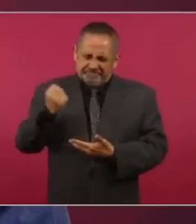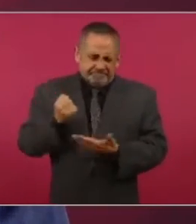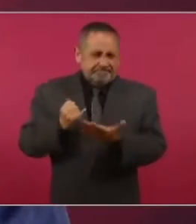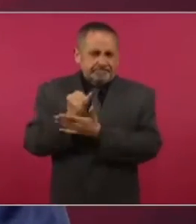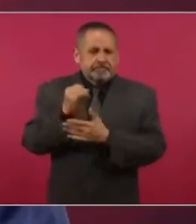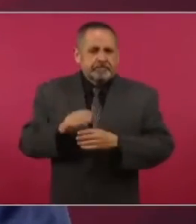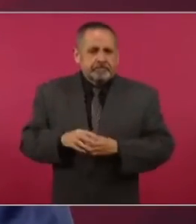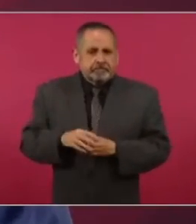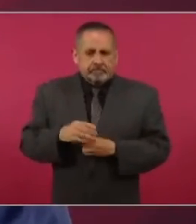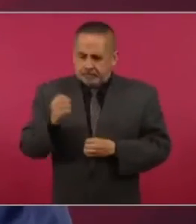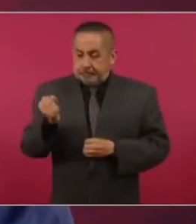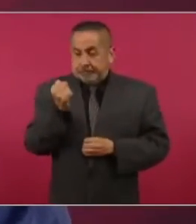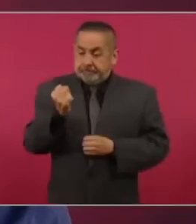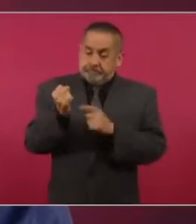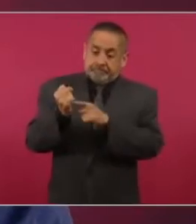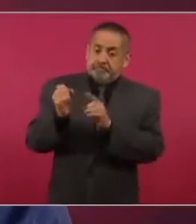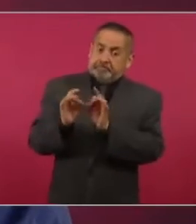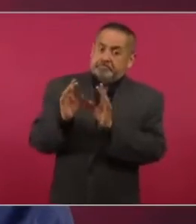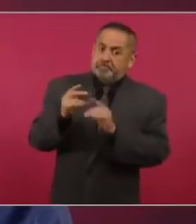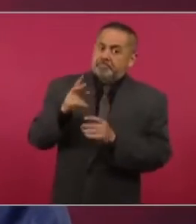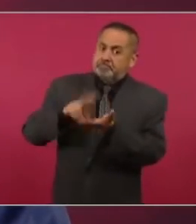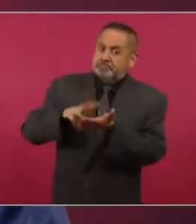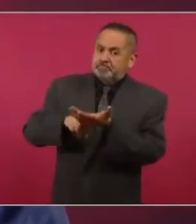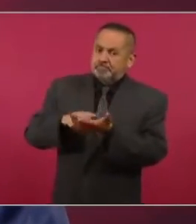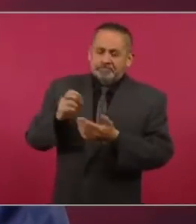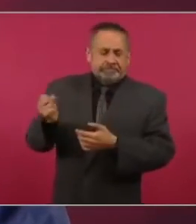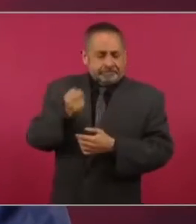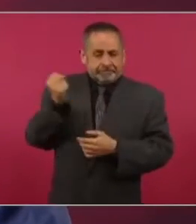porque la suerte también cuenta mucho en política,